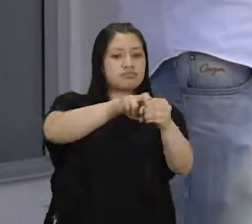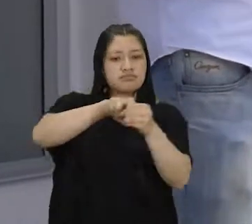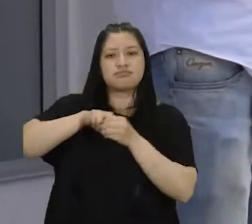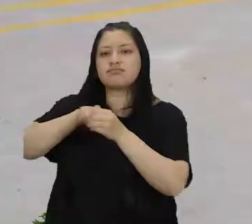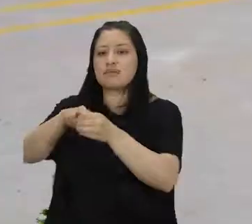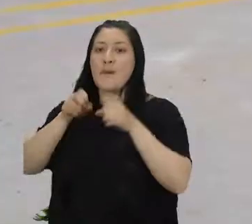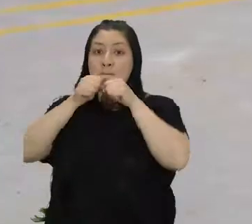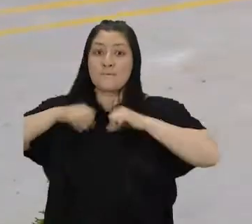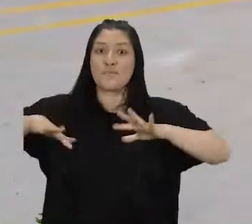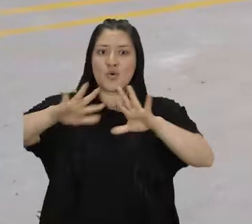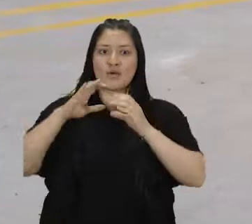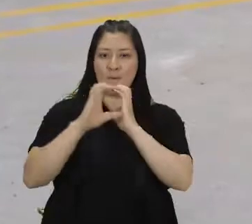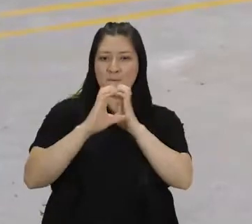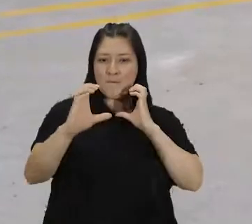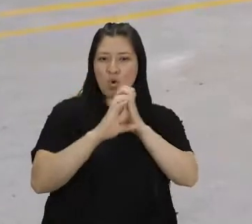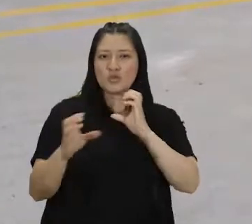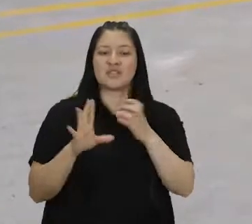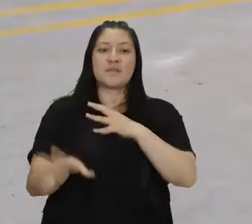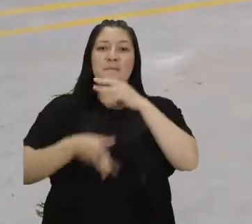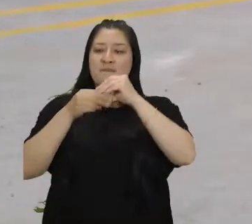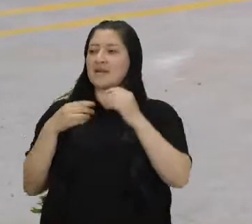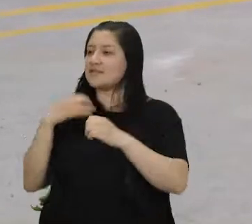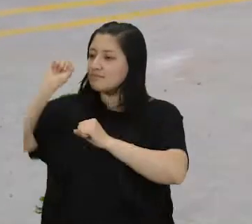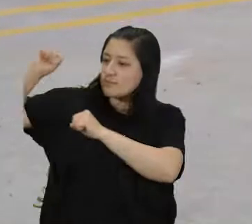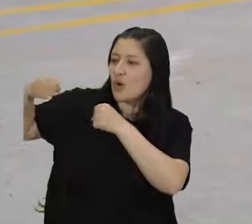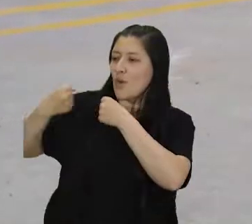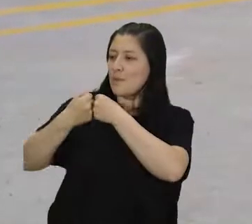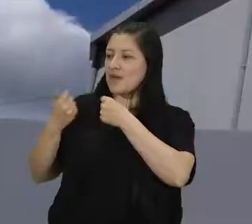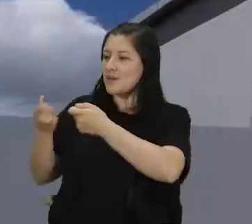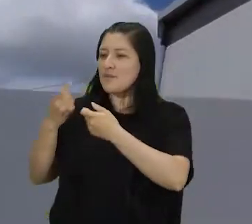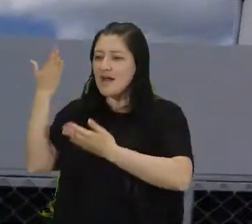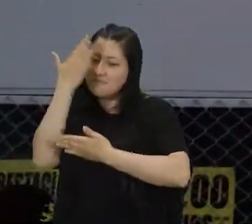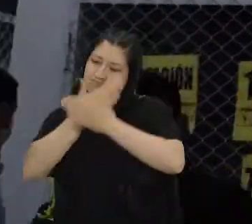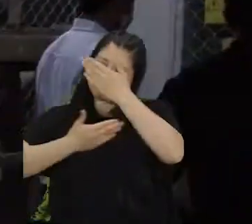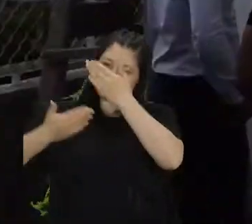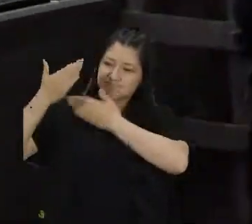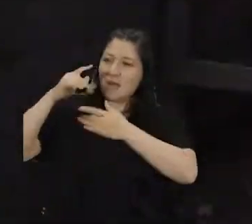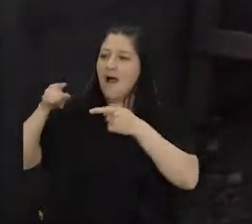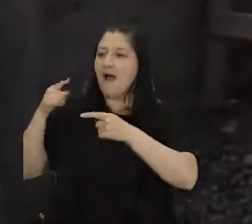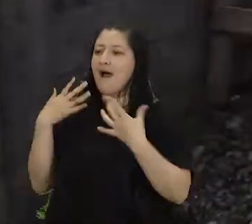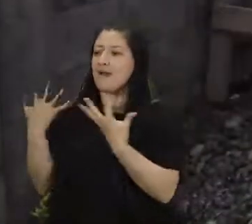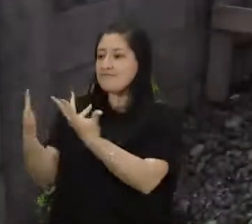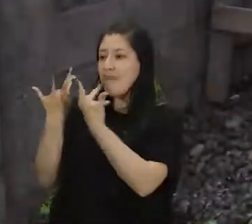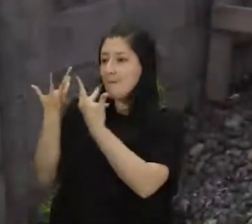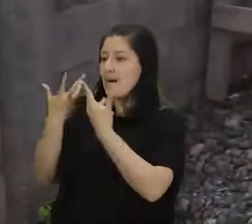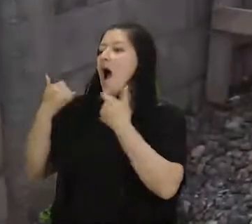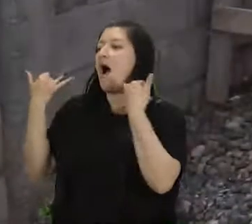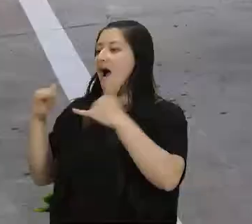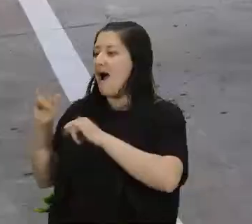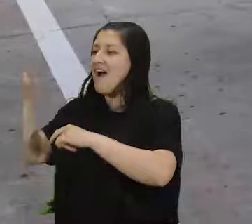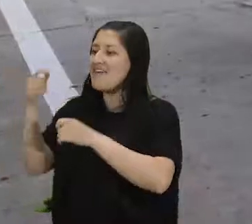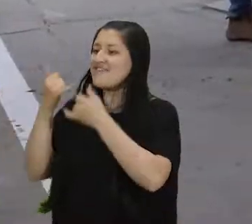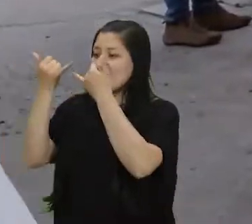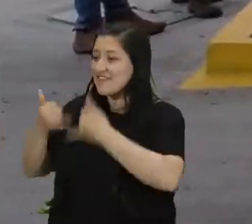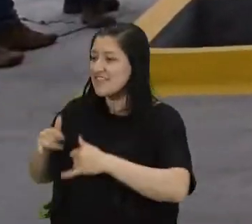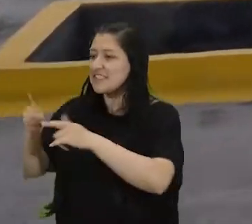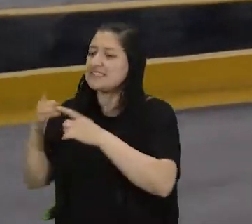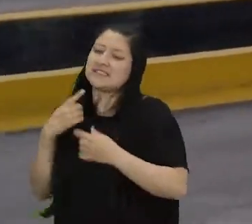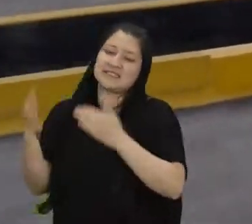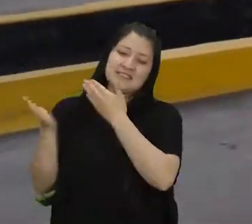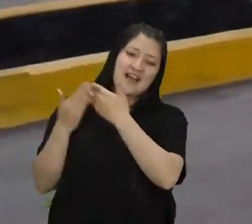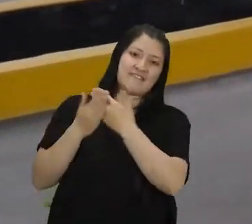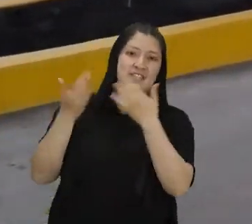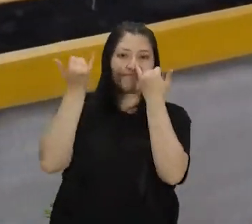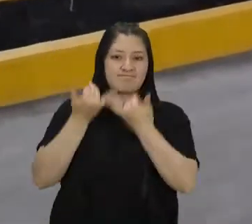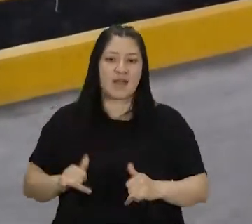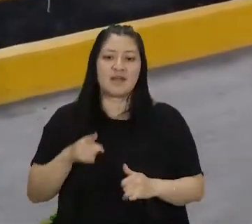del sistema de transporte público. Venimos desde la ciudad de Neiva con el fin de analizar el avance que llevan las obras